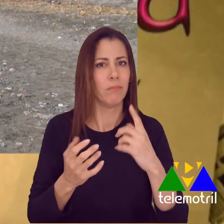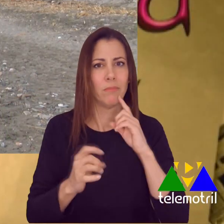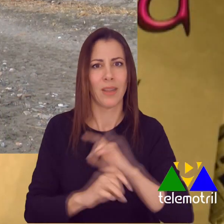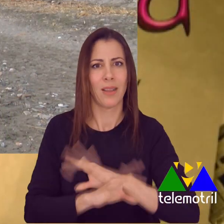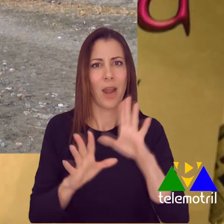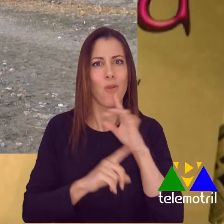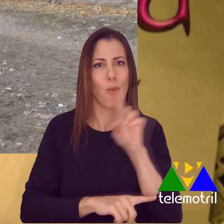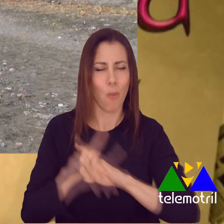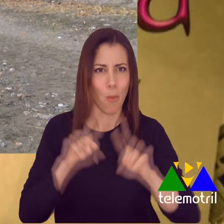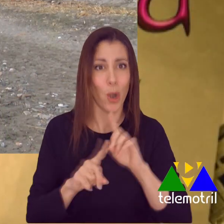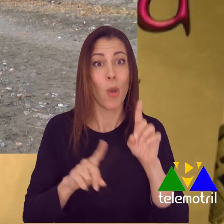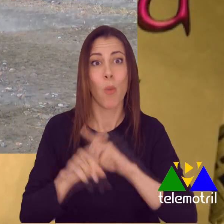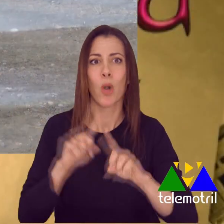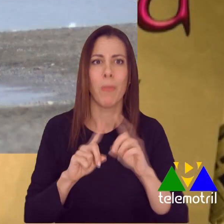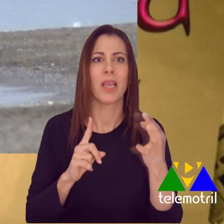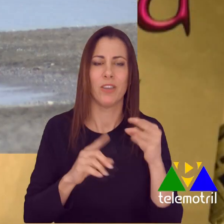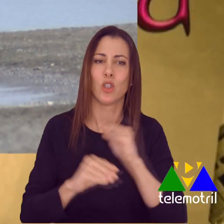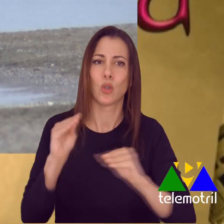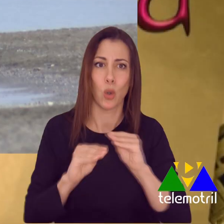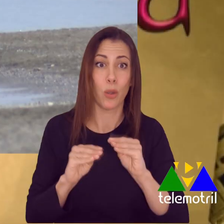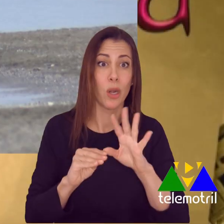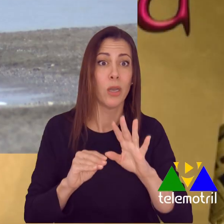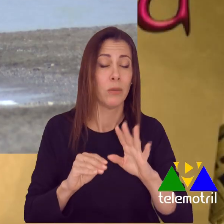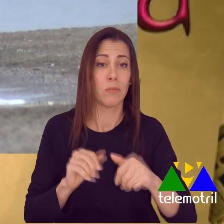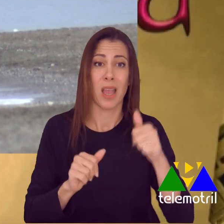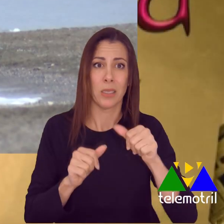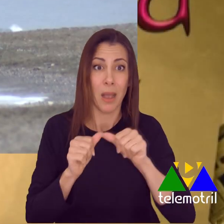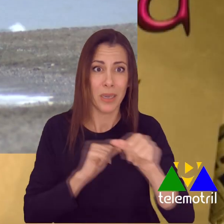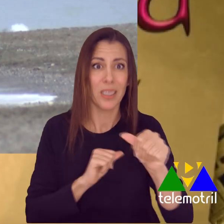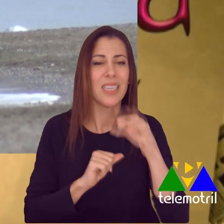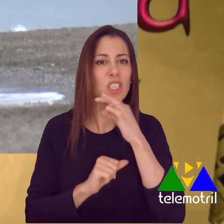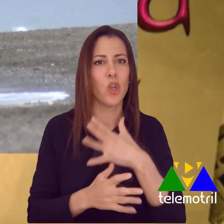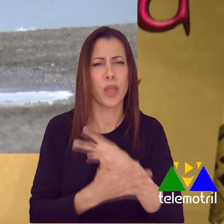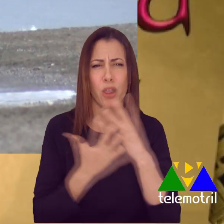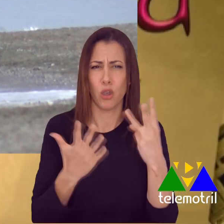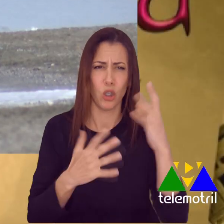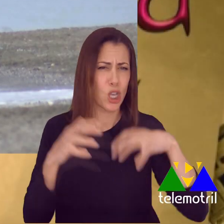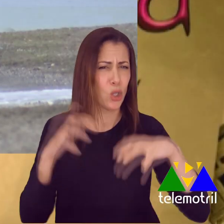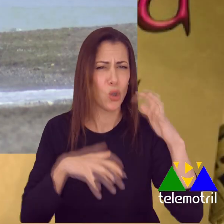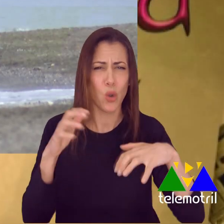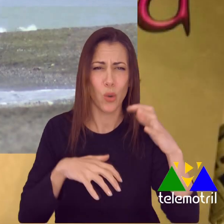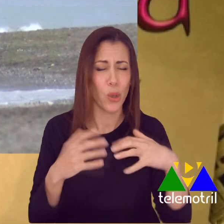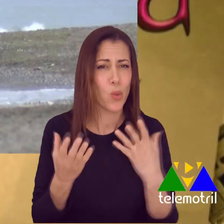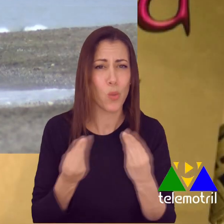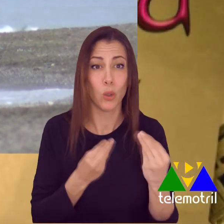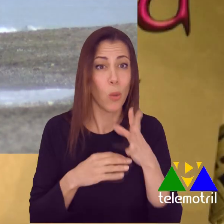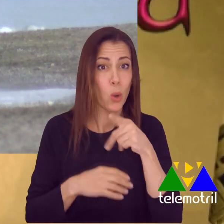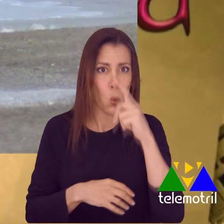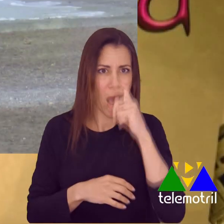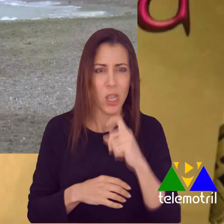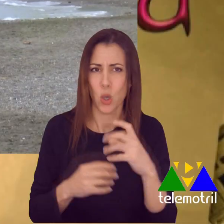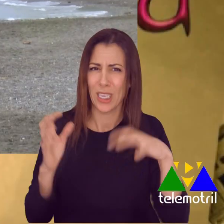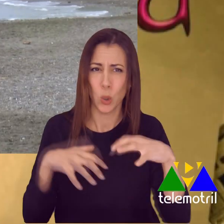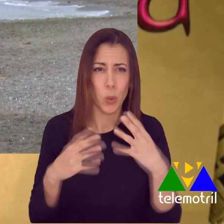convertía en un problema que había que solventar, sobre todo a partir del siglo XVIII, que llovió muchísimo. El siglo XVIII fue un año muy